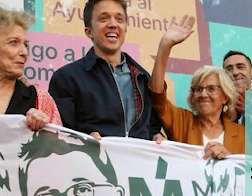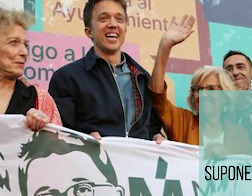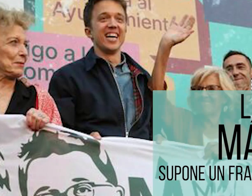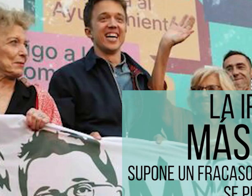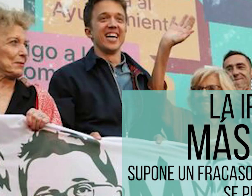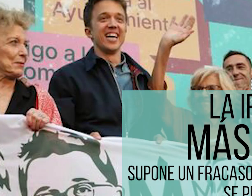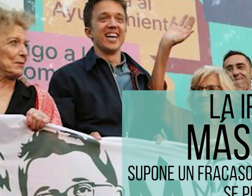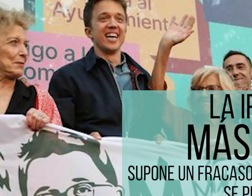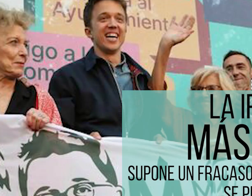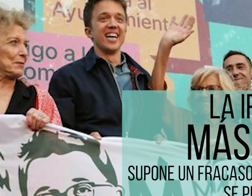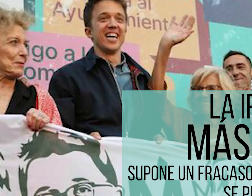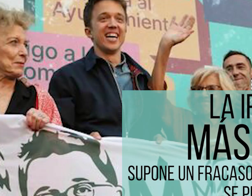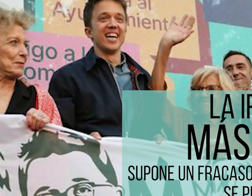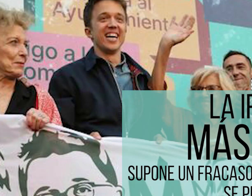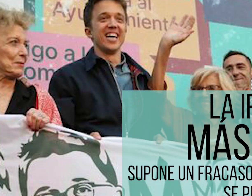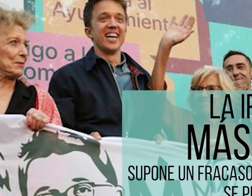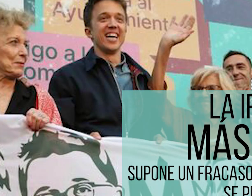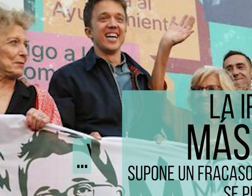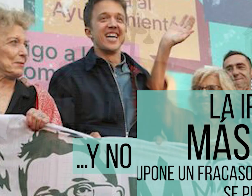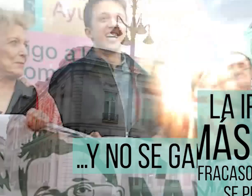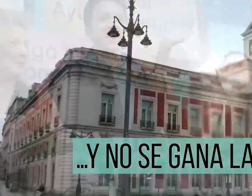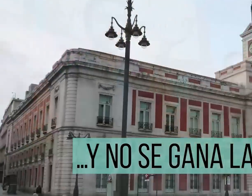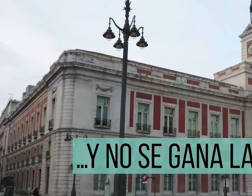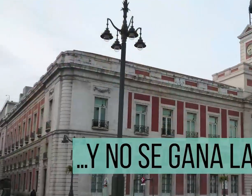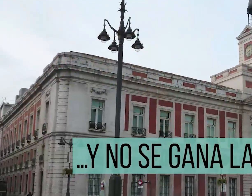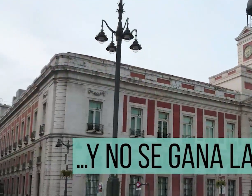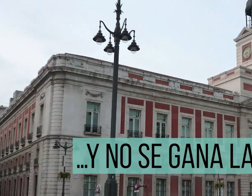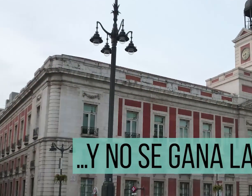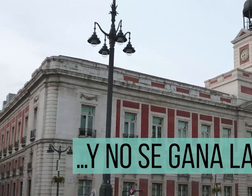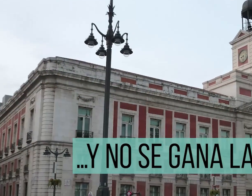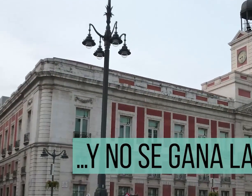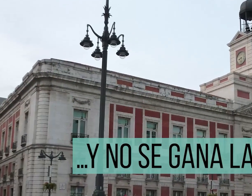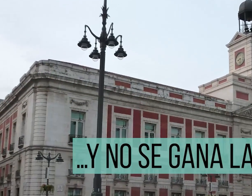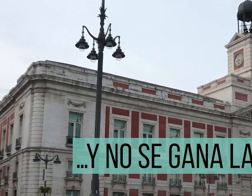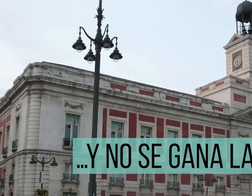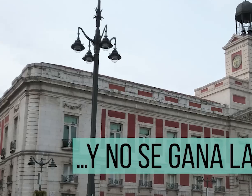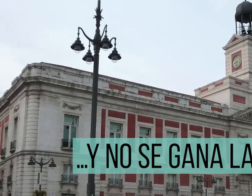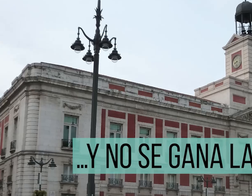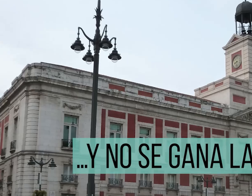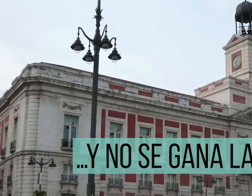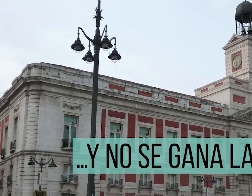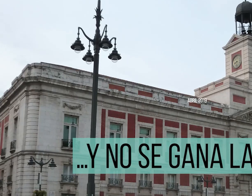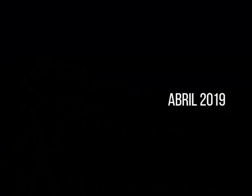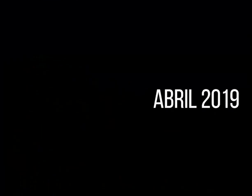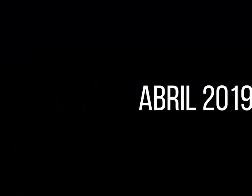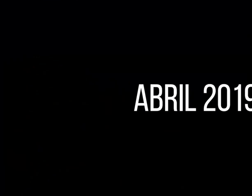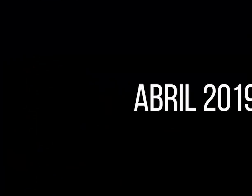rosas. Levanta el puño que no pasarán. Por los que buscan dignidad en una fosa.